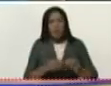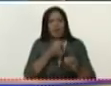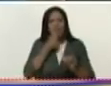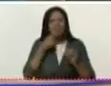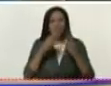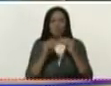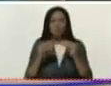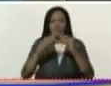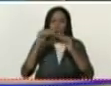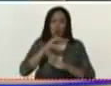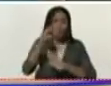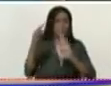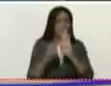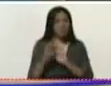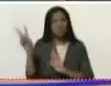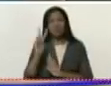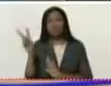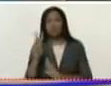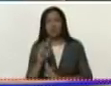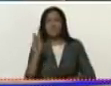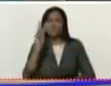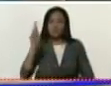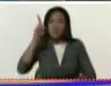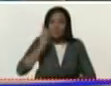todo, todo, todo. Venezuela tiene que ser bella.